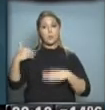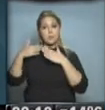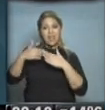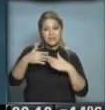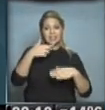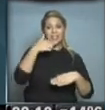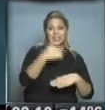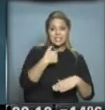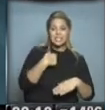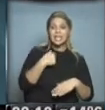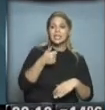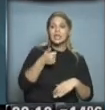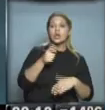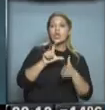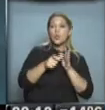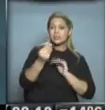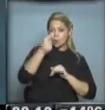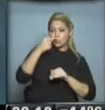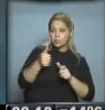que el pico de la creciente llegará durante el fin de semana